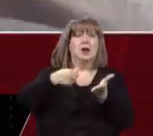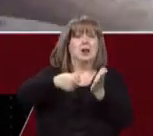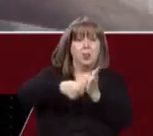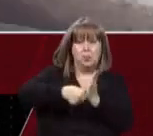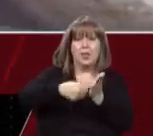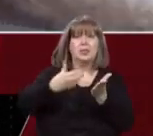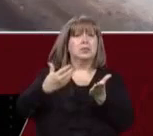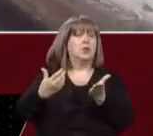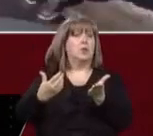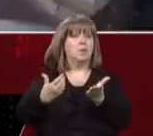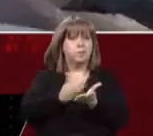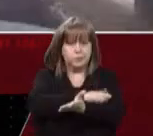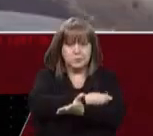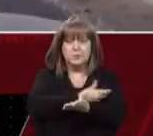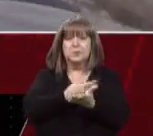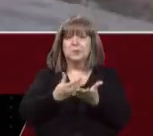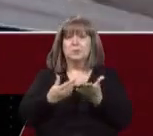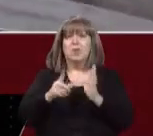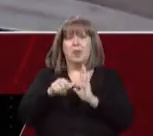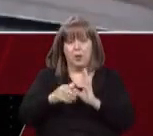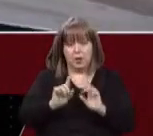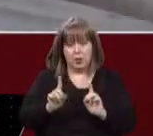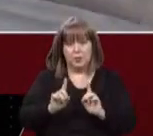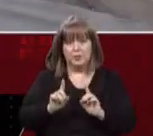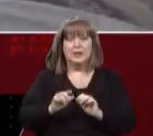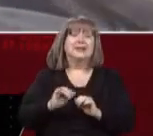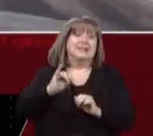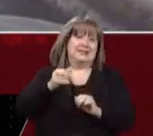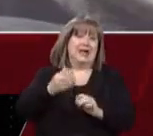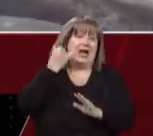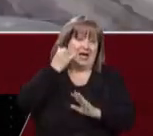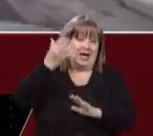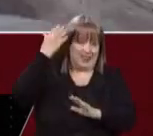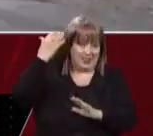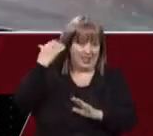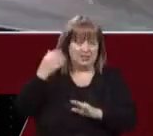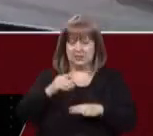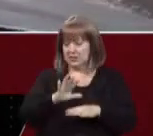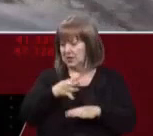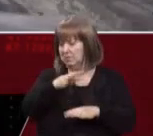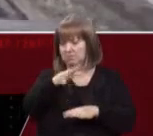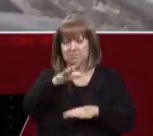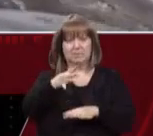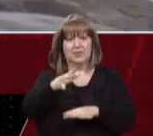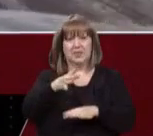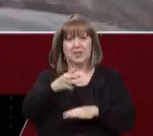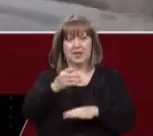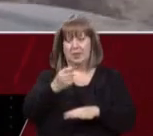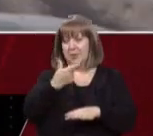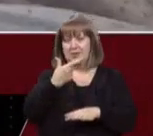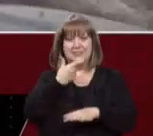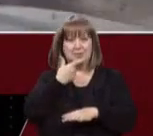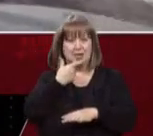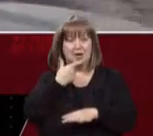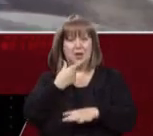un condimento también importante para evitar demoras sí Bueno antes recordamos que hasta hasta días previos al primero de septiembre